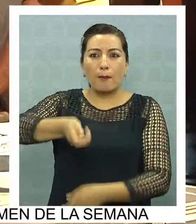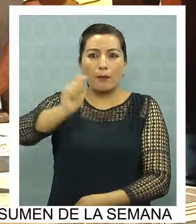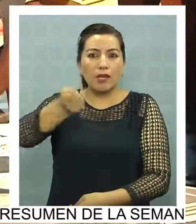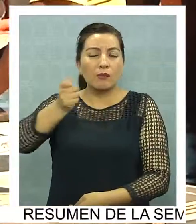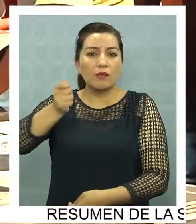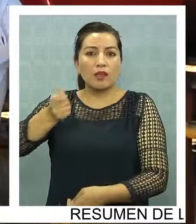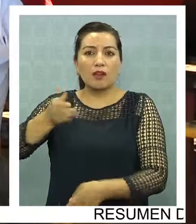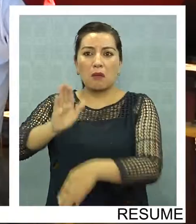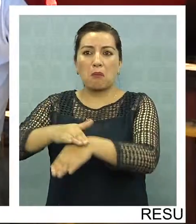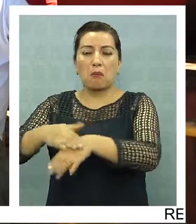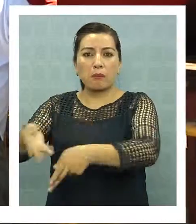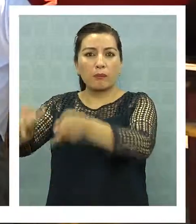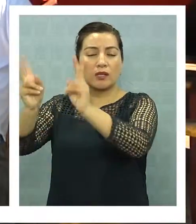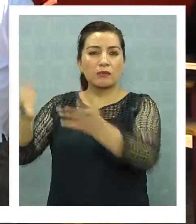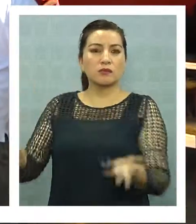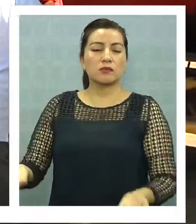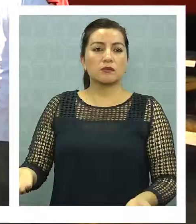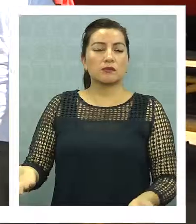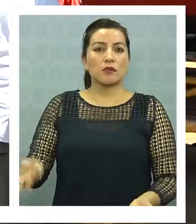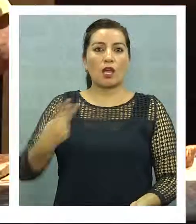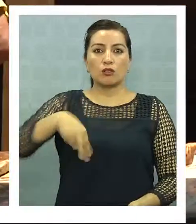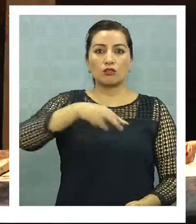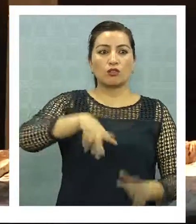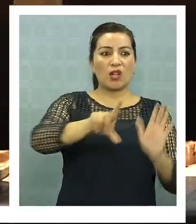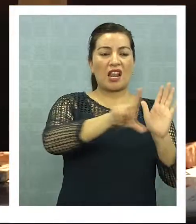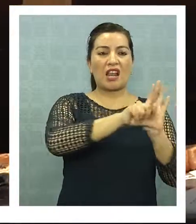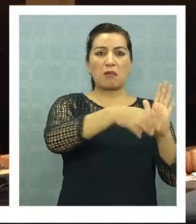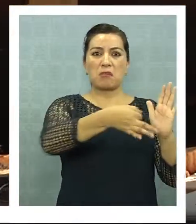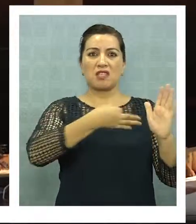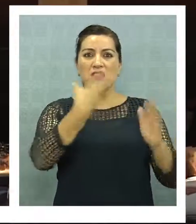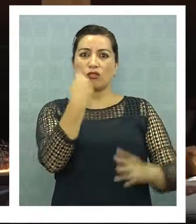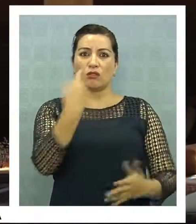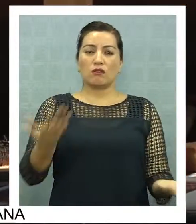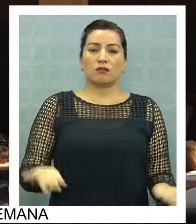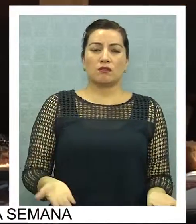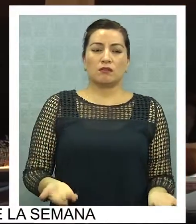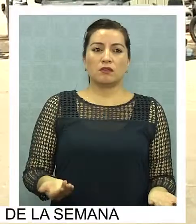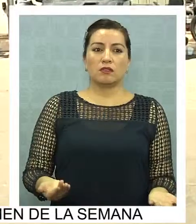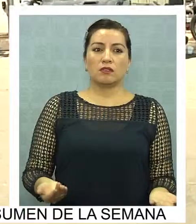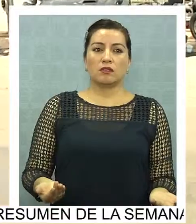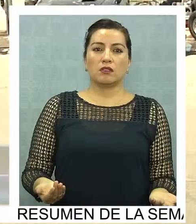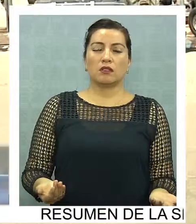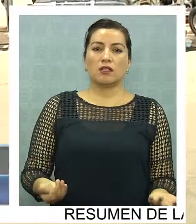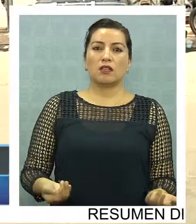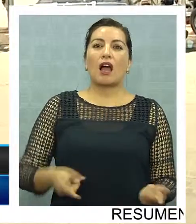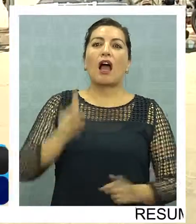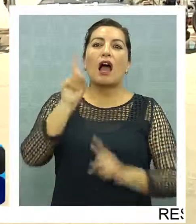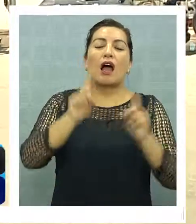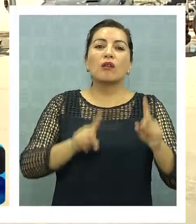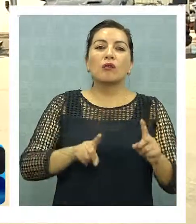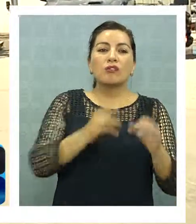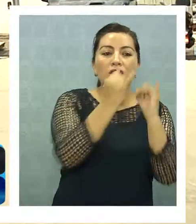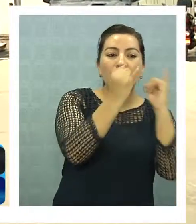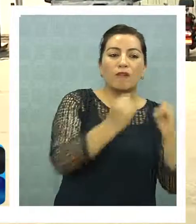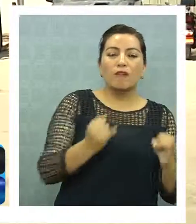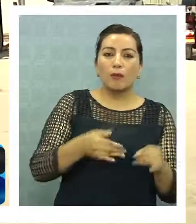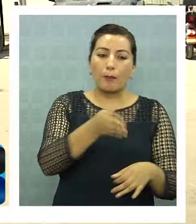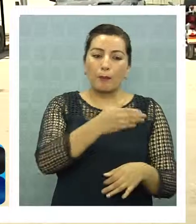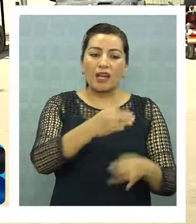A la ley de pesca nos afecta a nosotros por la, sencillas razón, por las millas, las especies, las especies que están pillando.